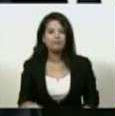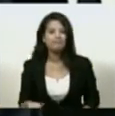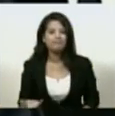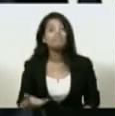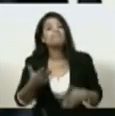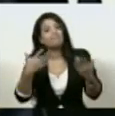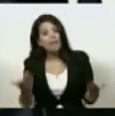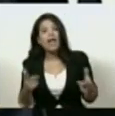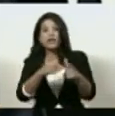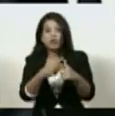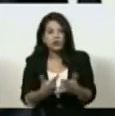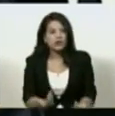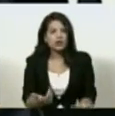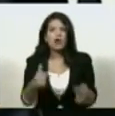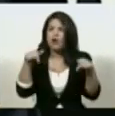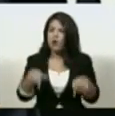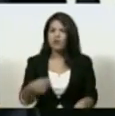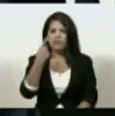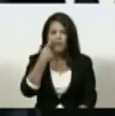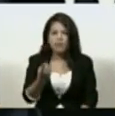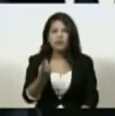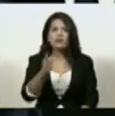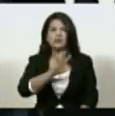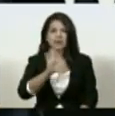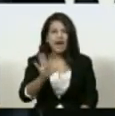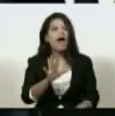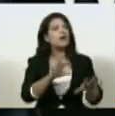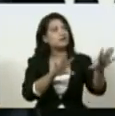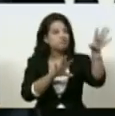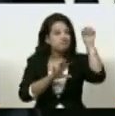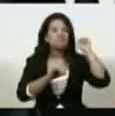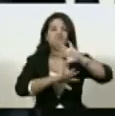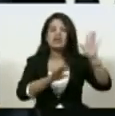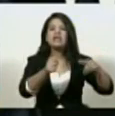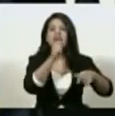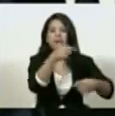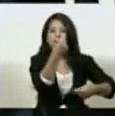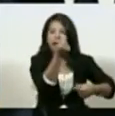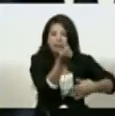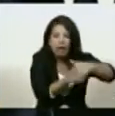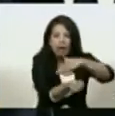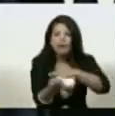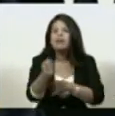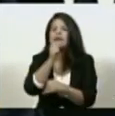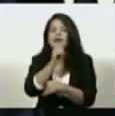un gobierno que por fin, el que ha estado pagando, el que ha estado empujando, el que ha estado